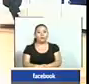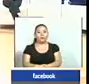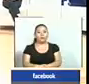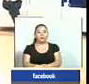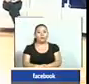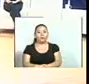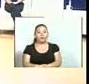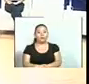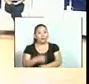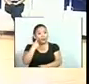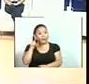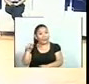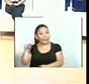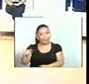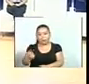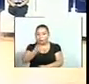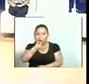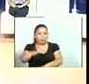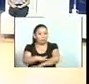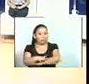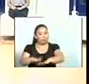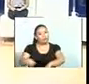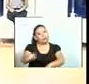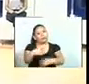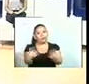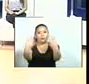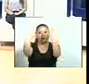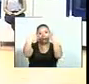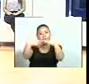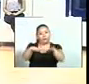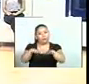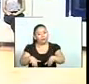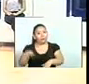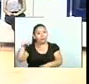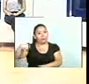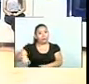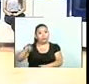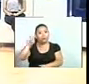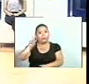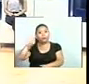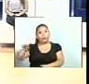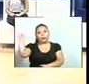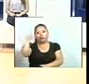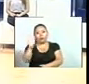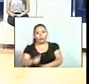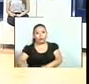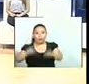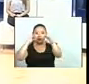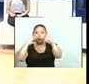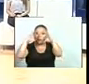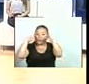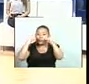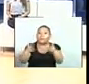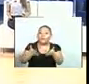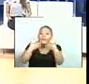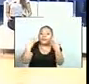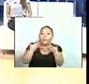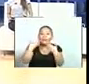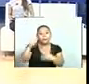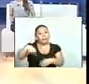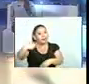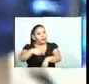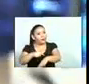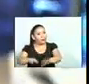bien y con eso nos despedimos gracias por habernos sintonizado en este 24 de agosto feliz noche los esperamos mañana a las 8 de la noche